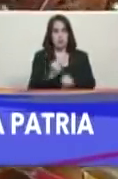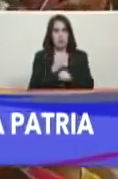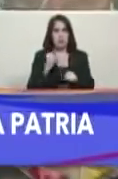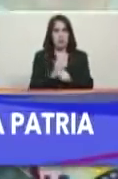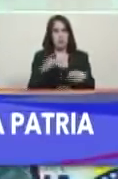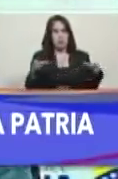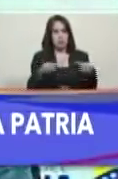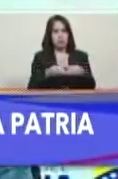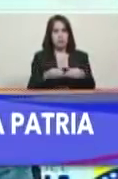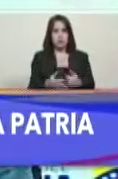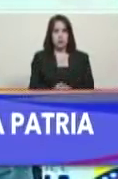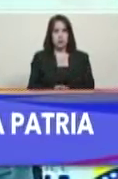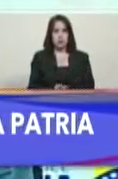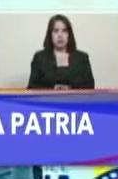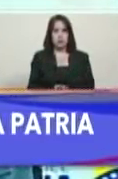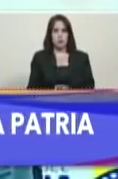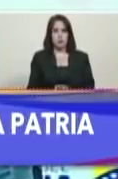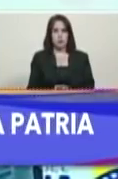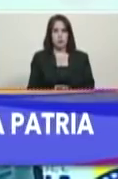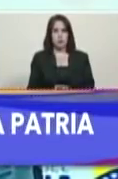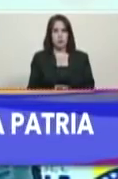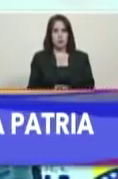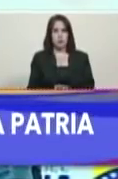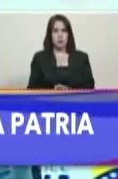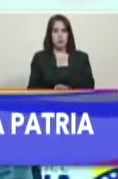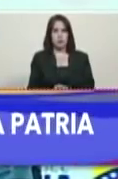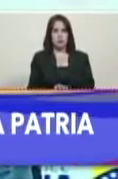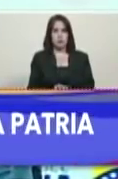La misión Chamba Juvenil.